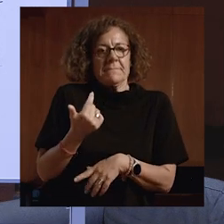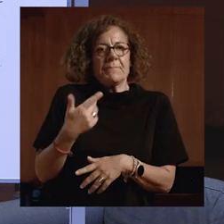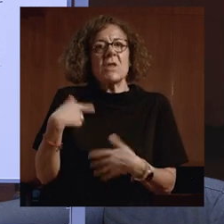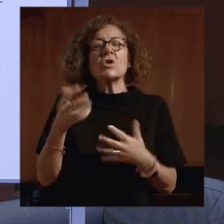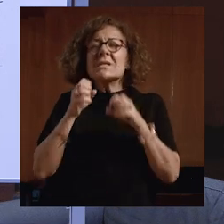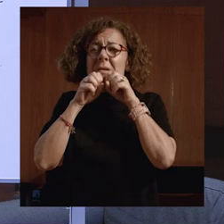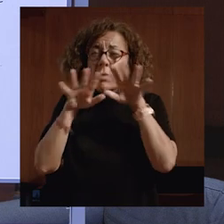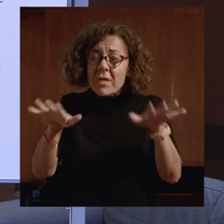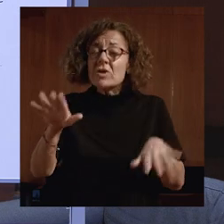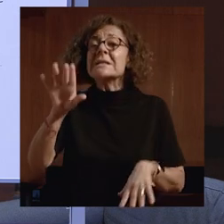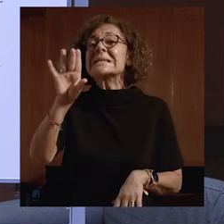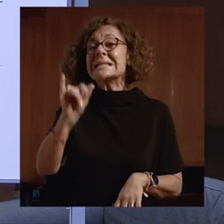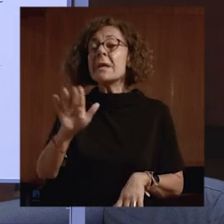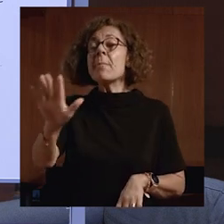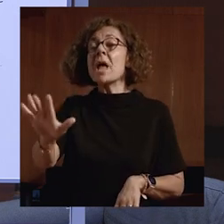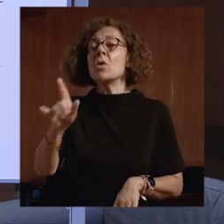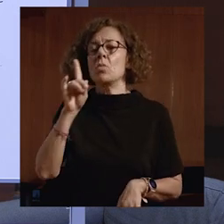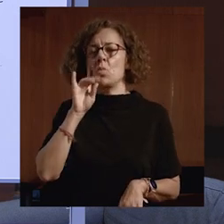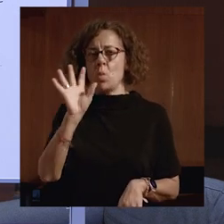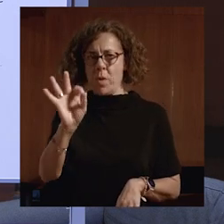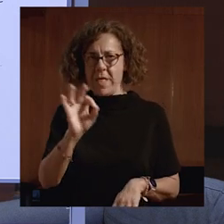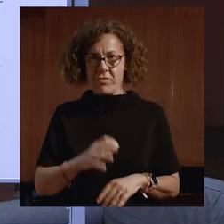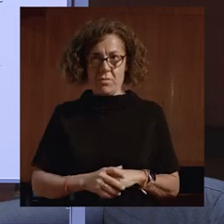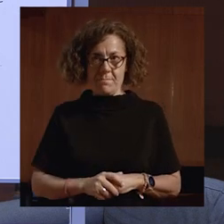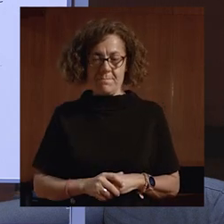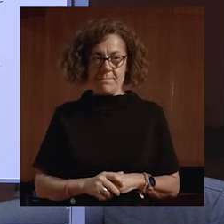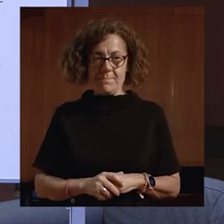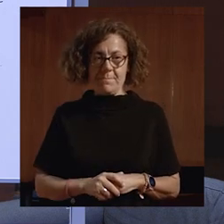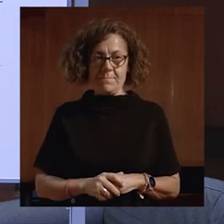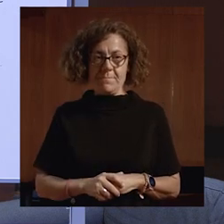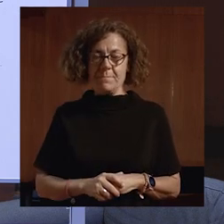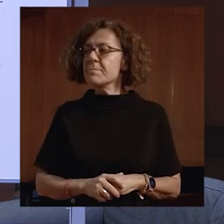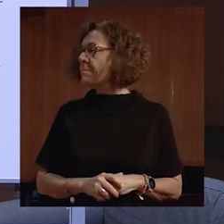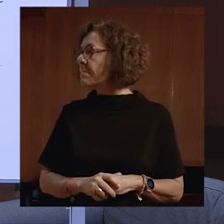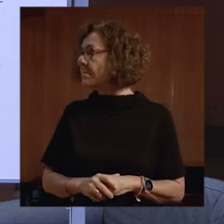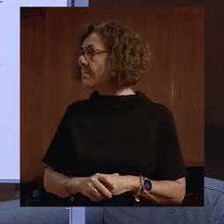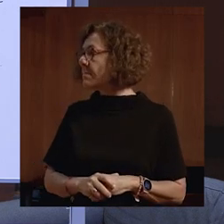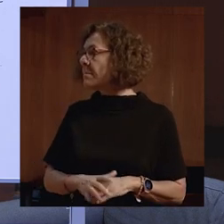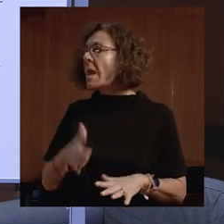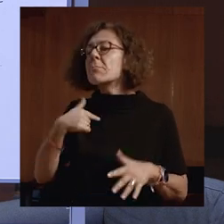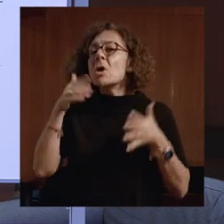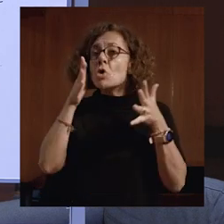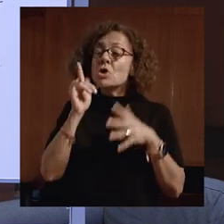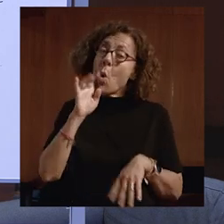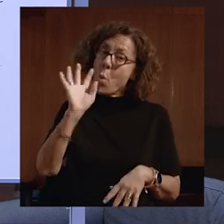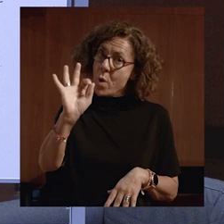divulgación sí, pero ojo, cuidado. Ese es mi consejo, ojo, cuidado.